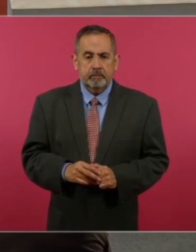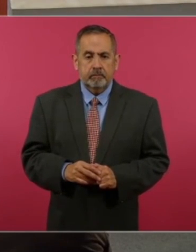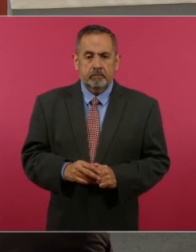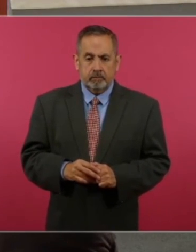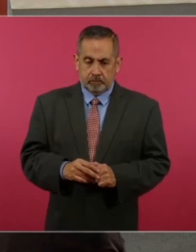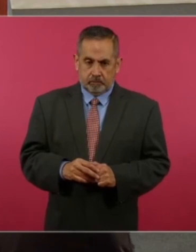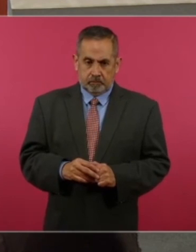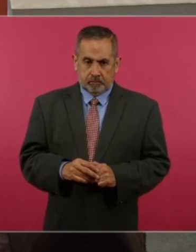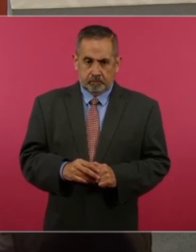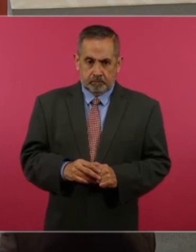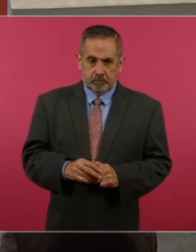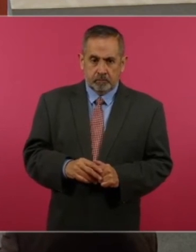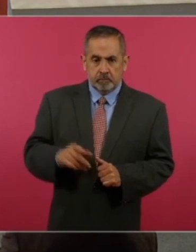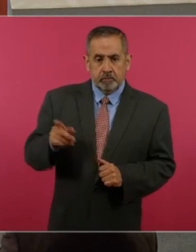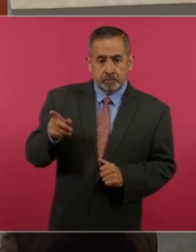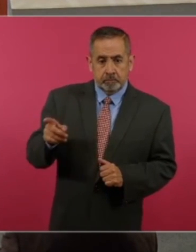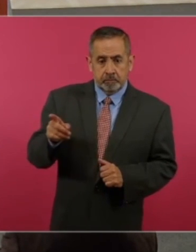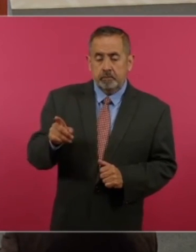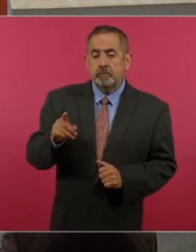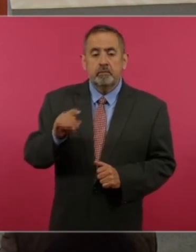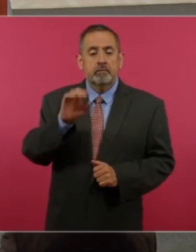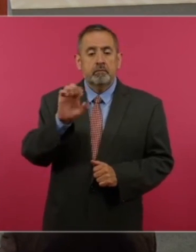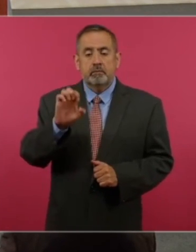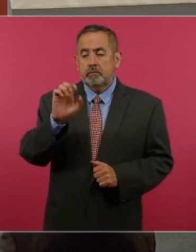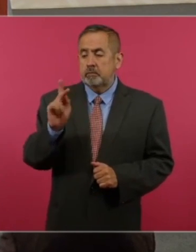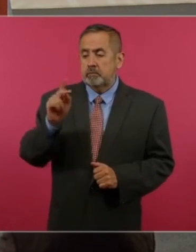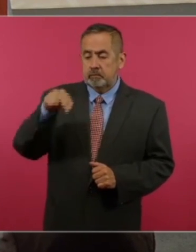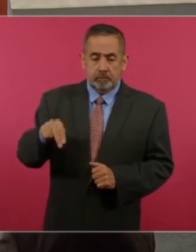Este es con Peña Nieto. Saludos, saludos.